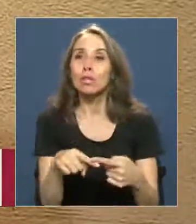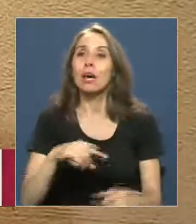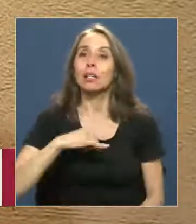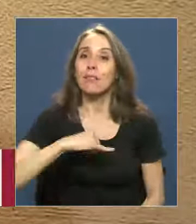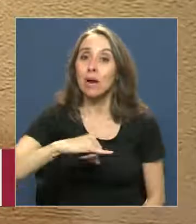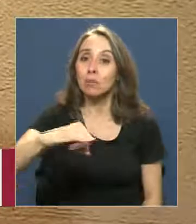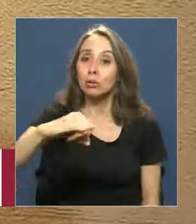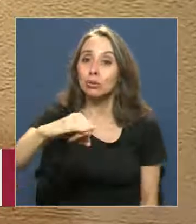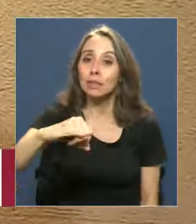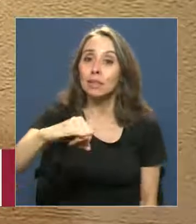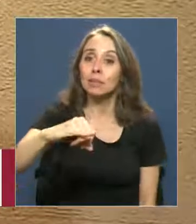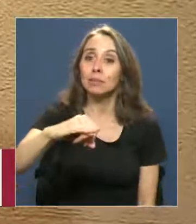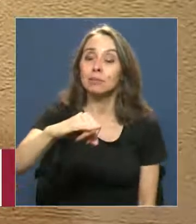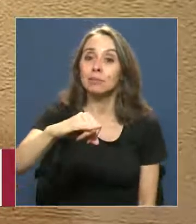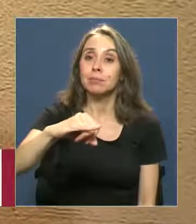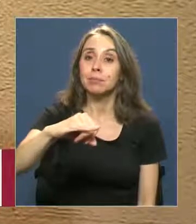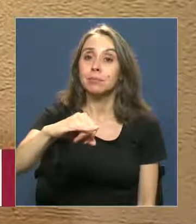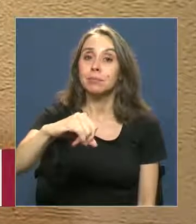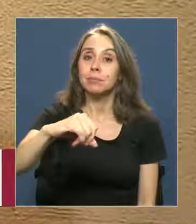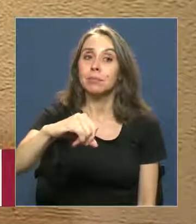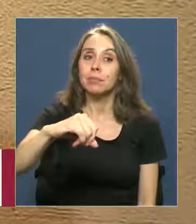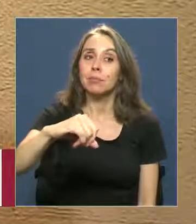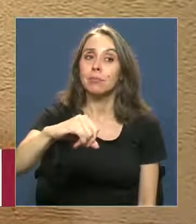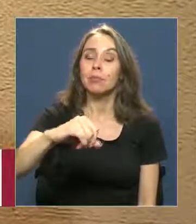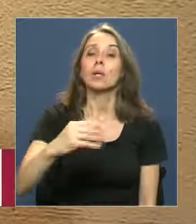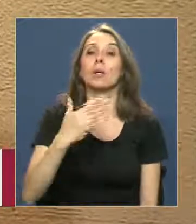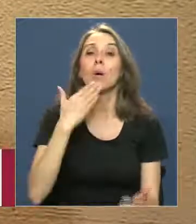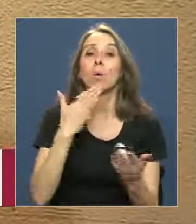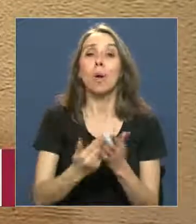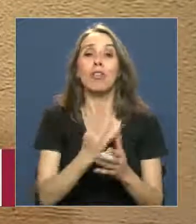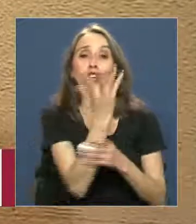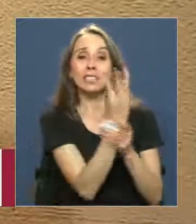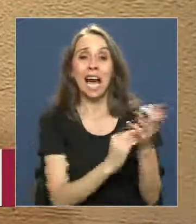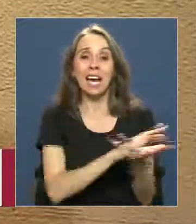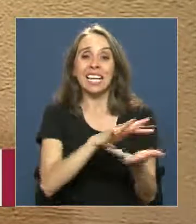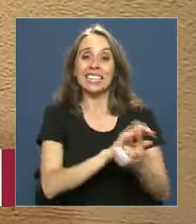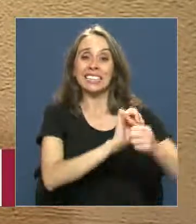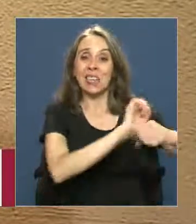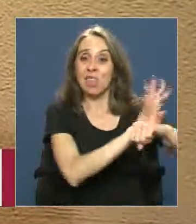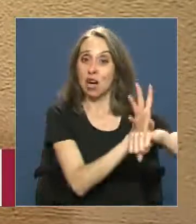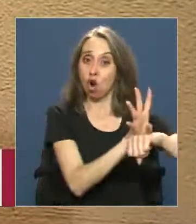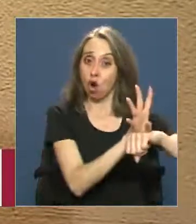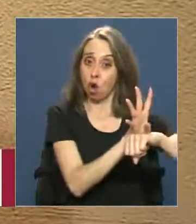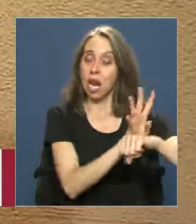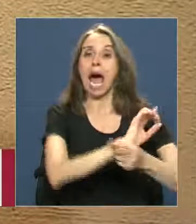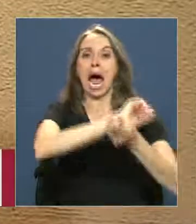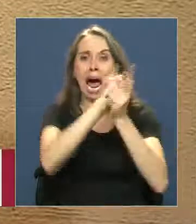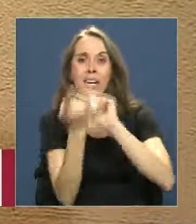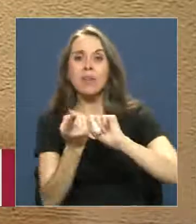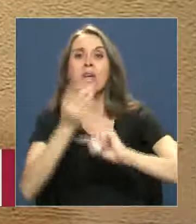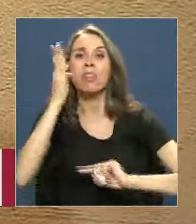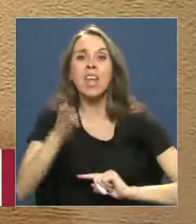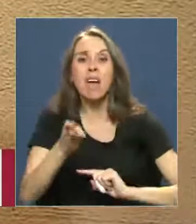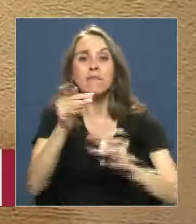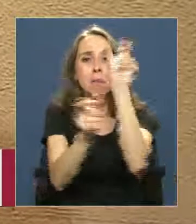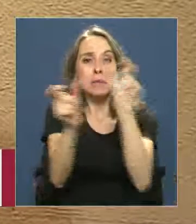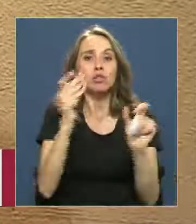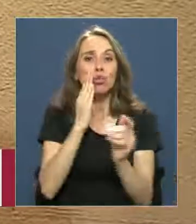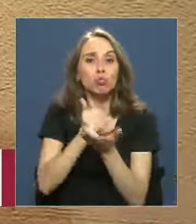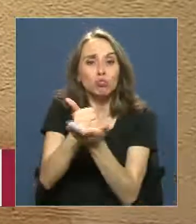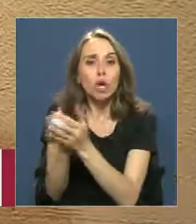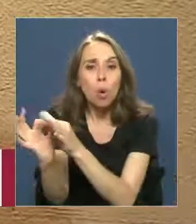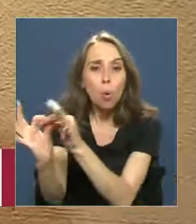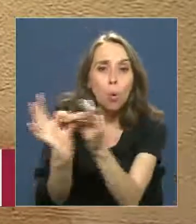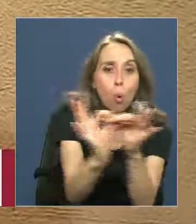seguiremos pese a, cuando pase esta crisis. Y por el contrario, debe ser la solidaridad y la